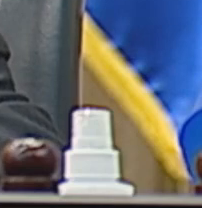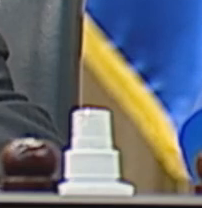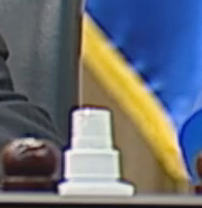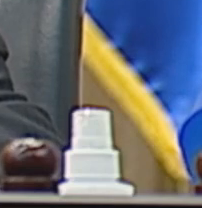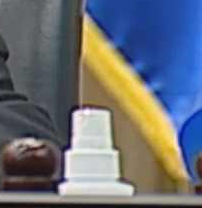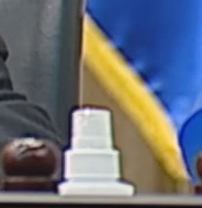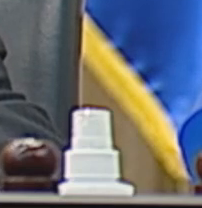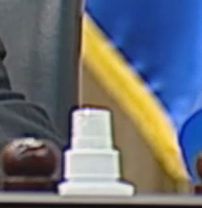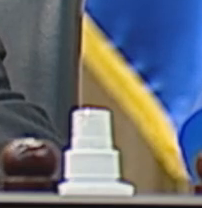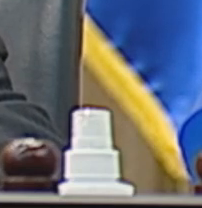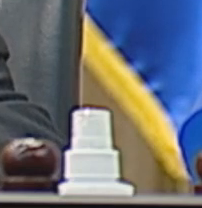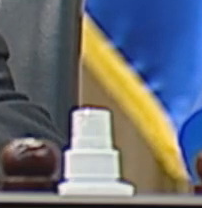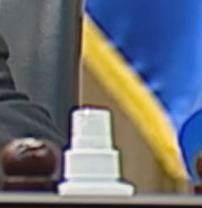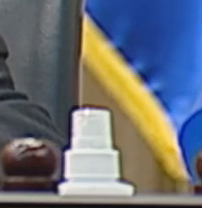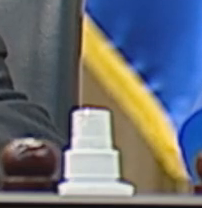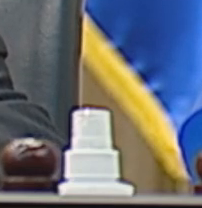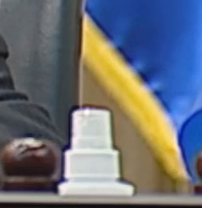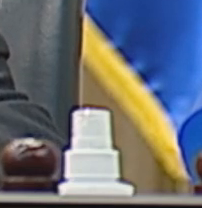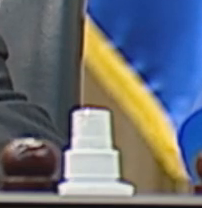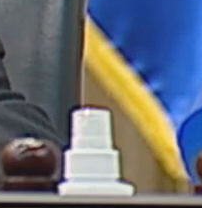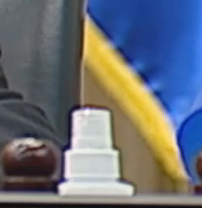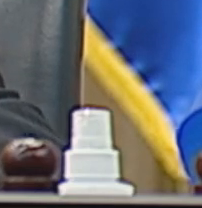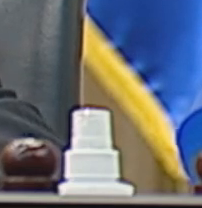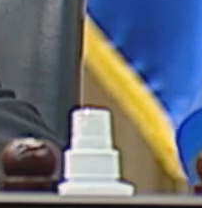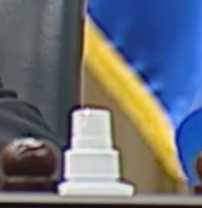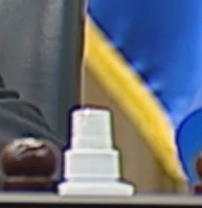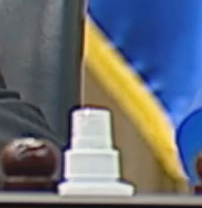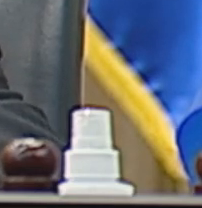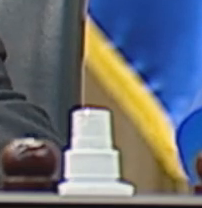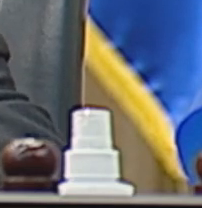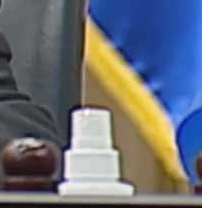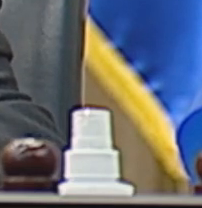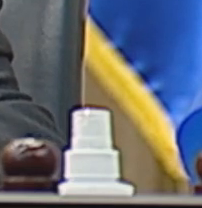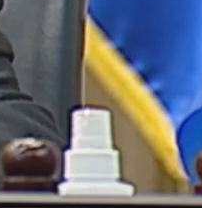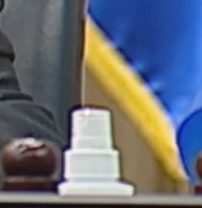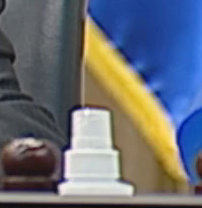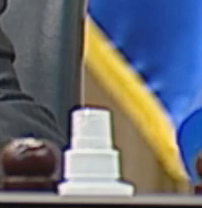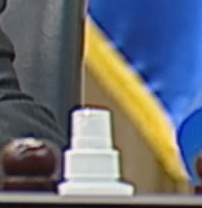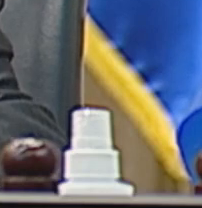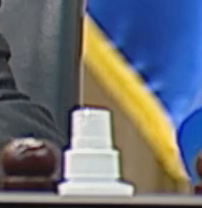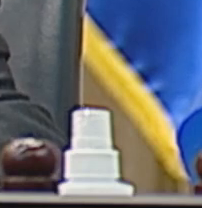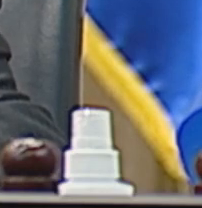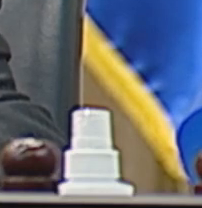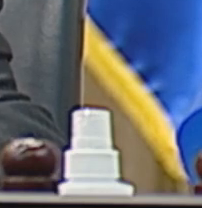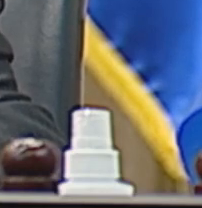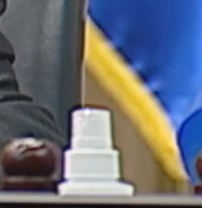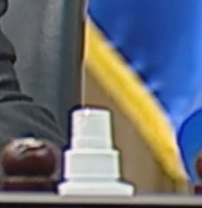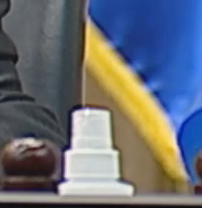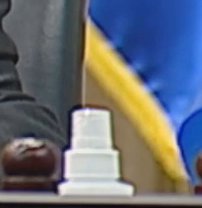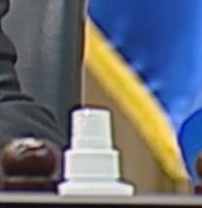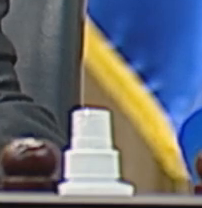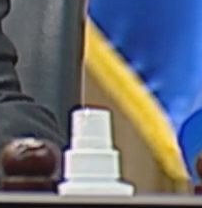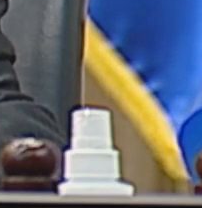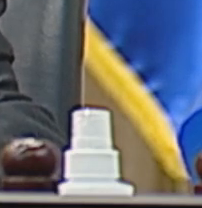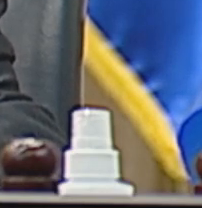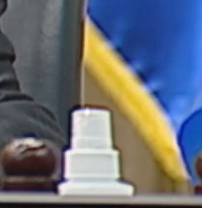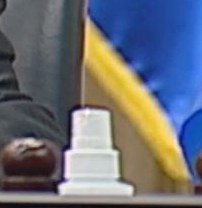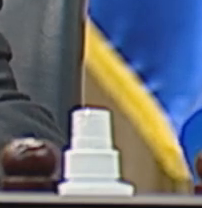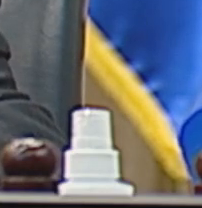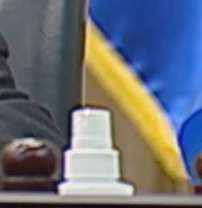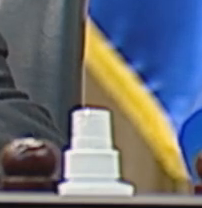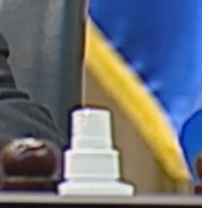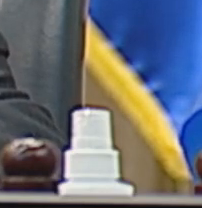metáforas como se han ya estilado hoy en un par de ocasiones, yo hago una pregunta sobre la